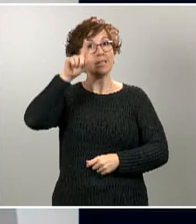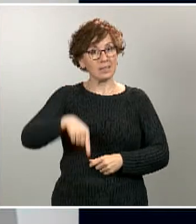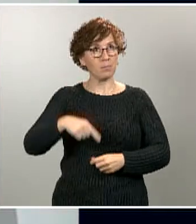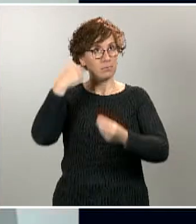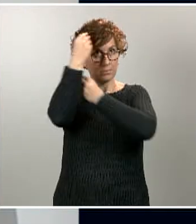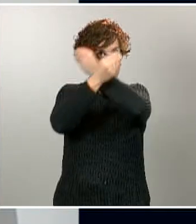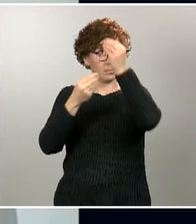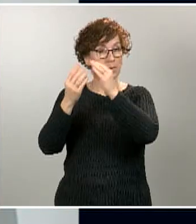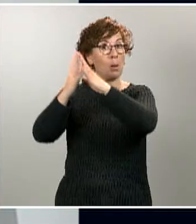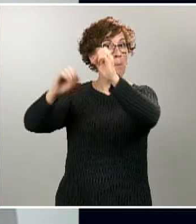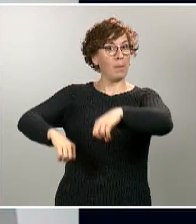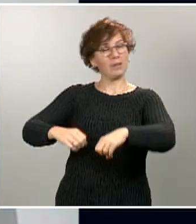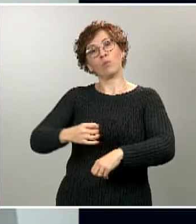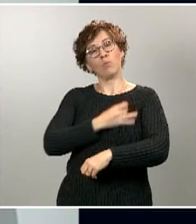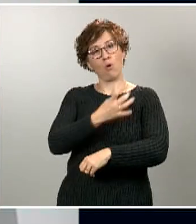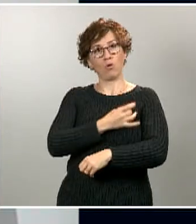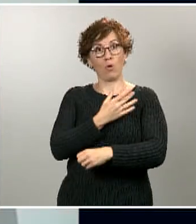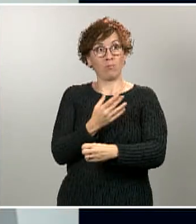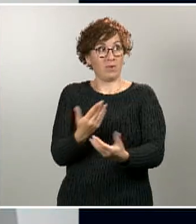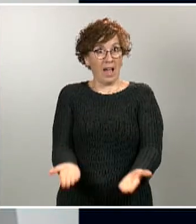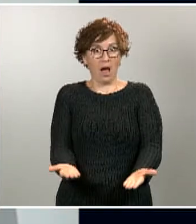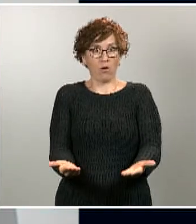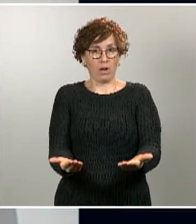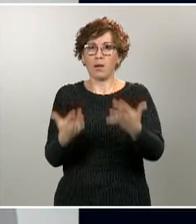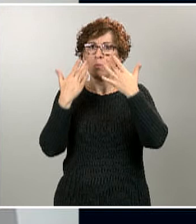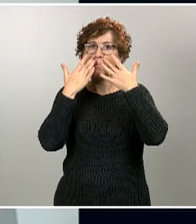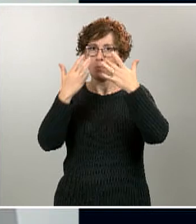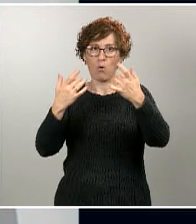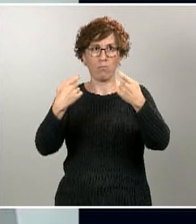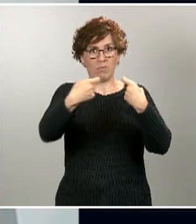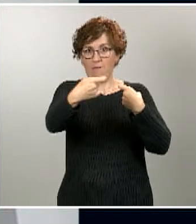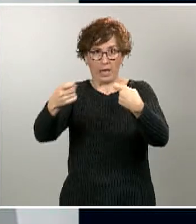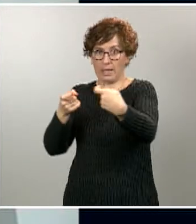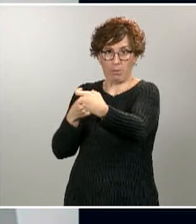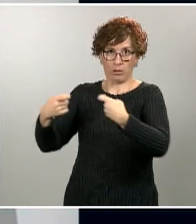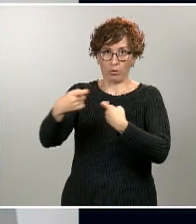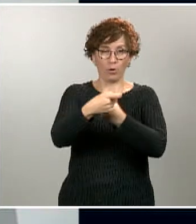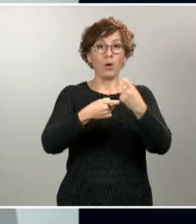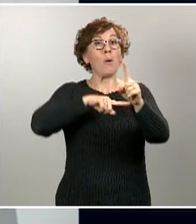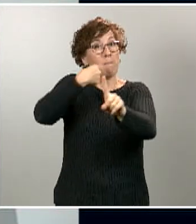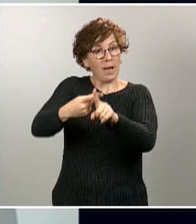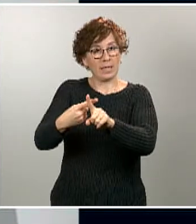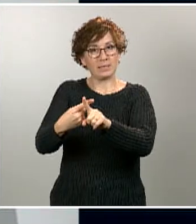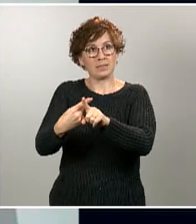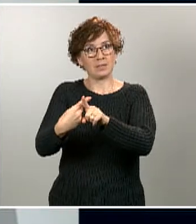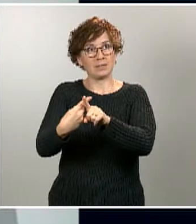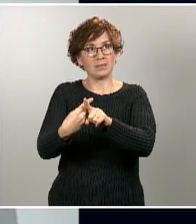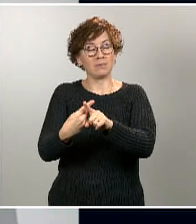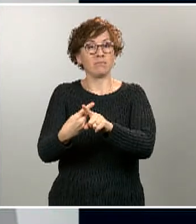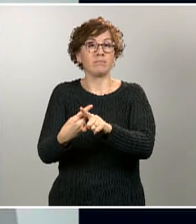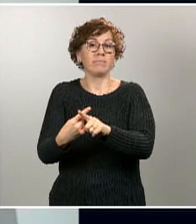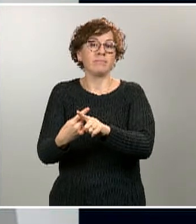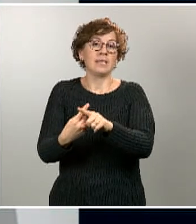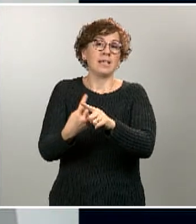clima de enfrentamiento actual que existe y también las críticas de algunos socios o